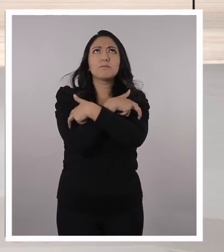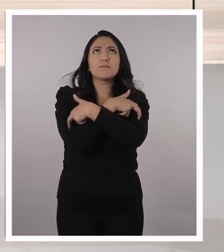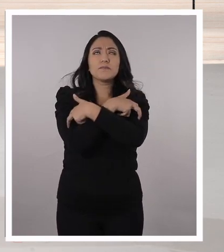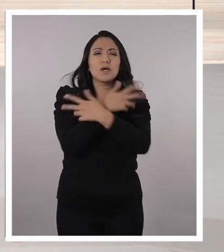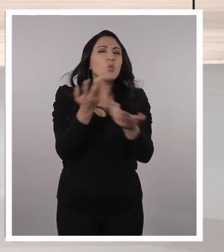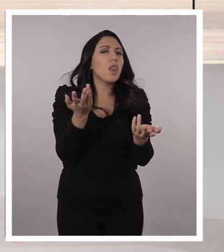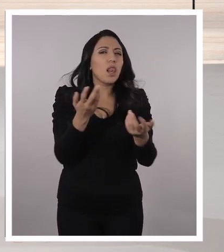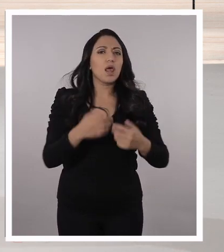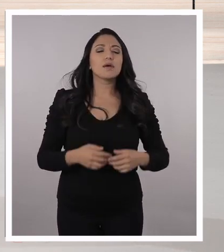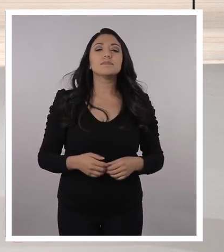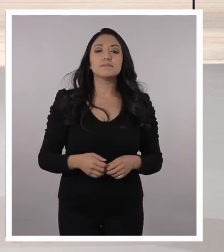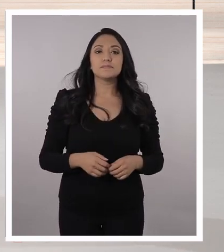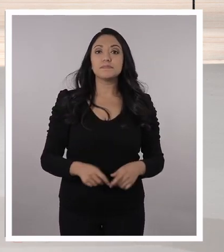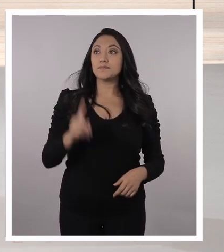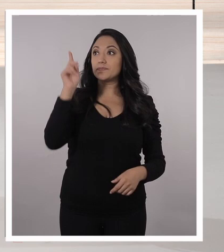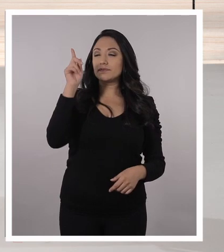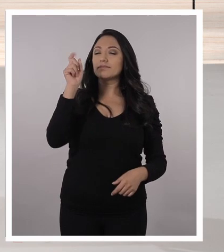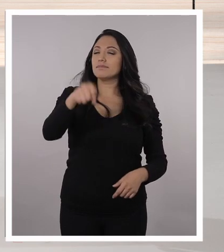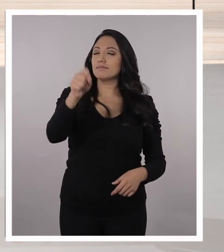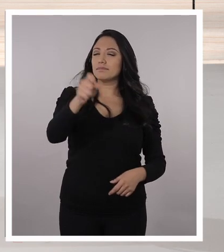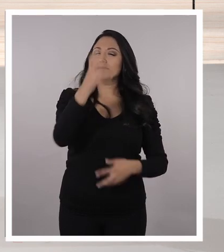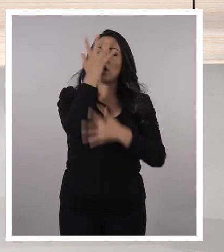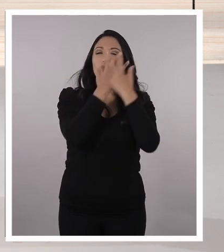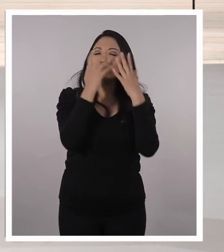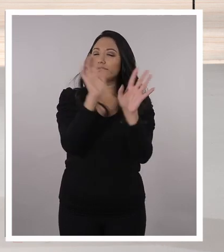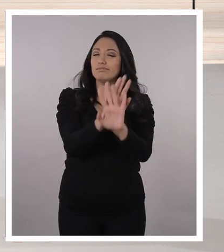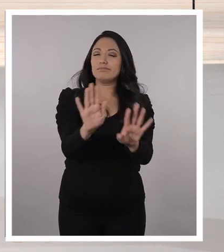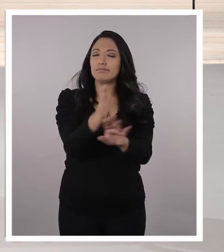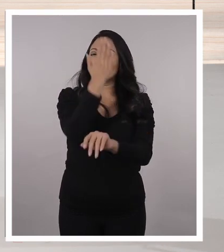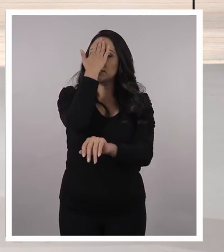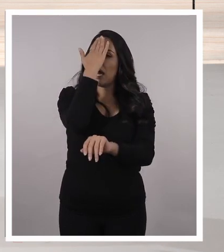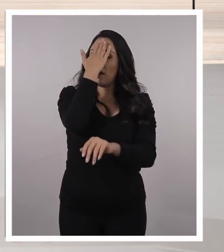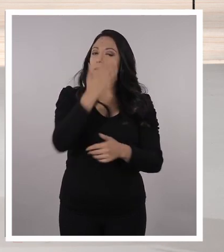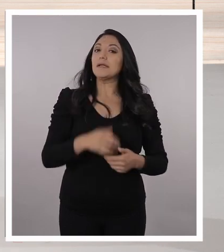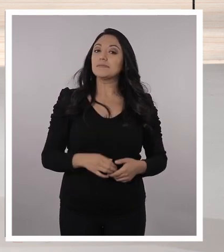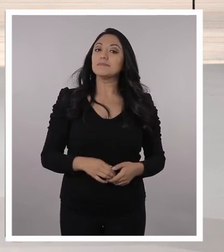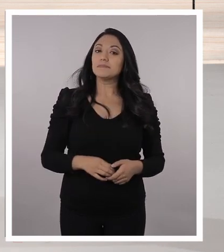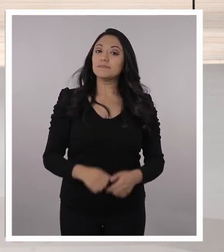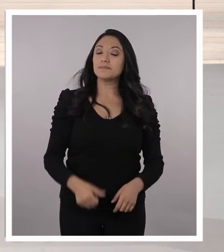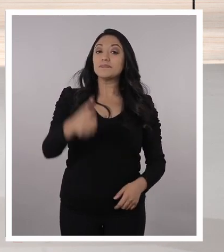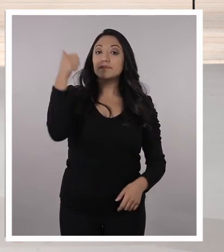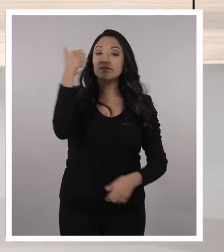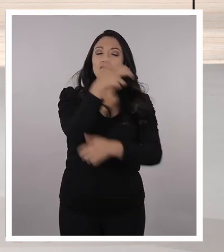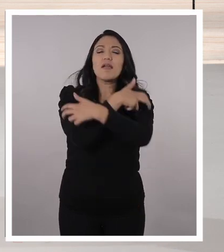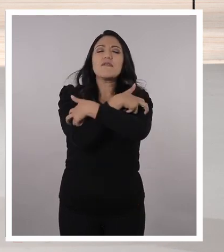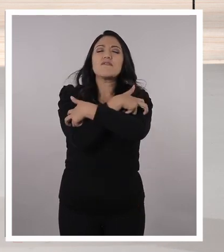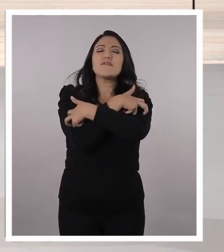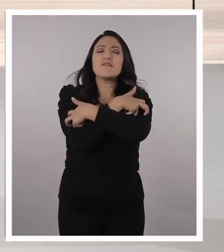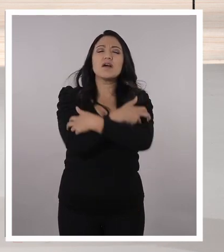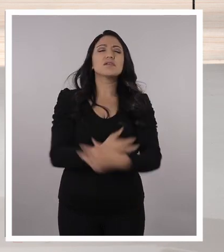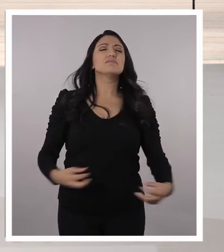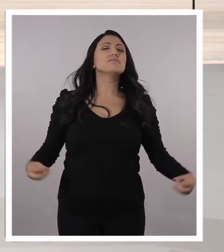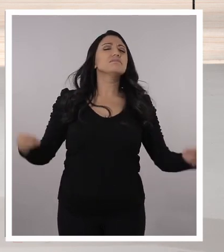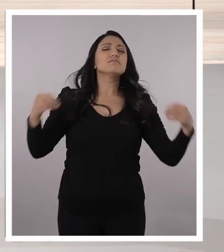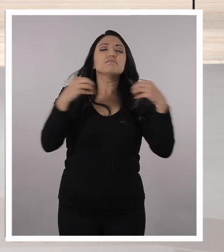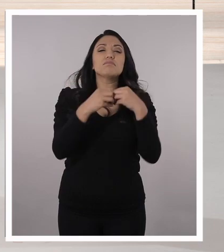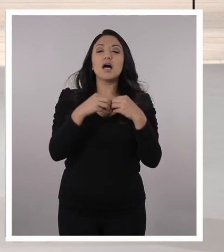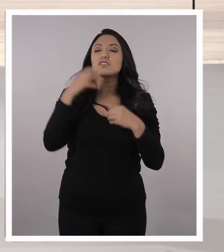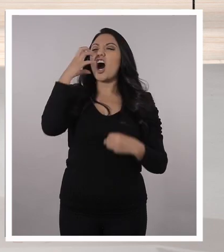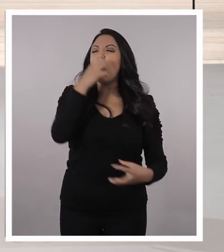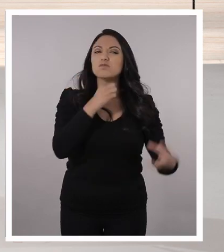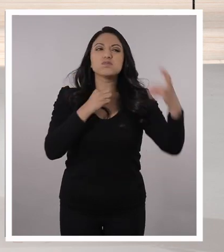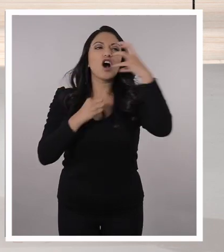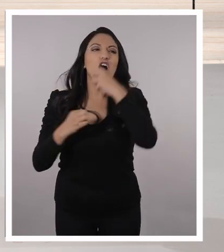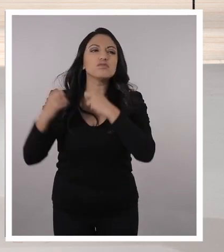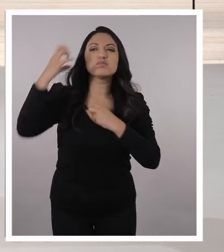fósil? Profe, este sí es inconfundible. ¿Saben qué, chicos y chicas? Y Nelly, este fue uno de los mayores depredadores que habitaron